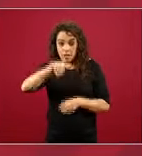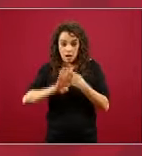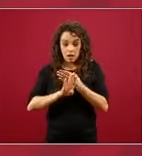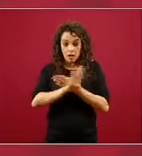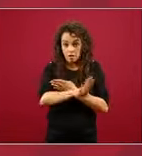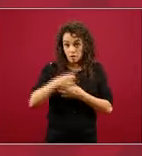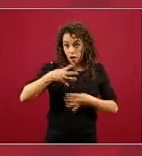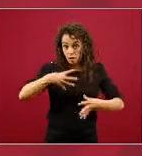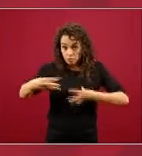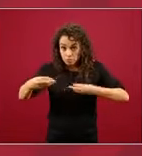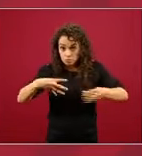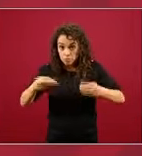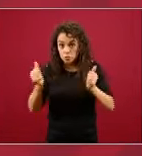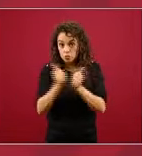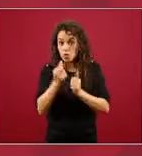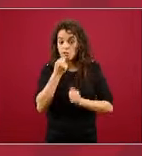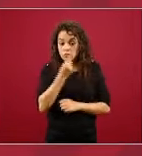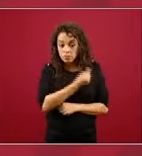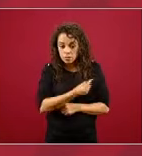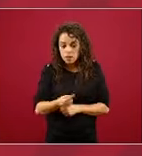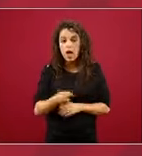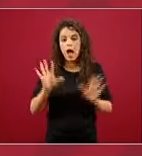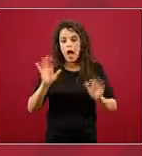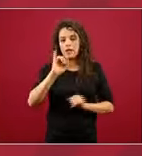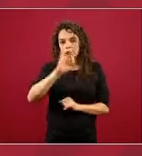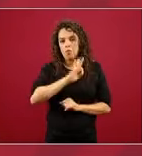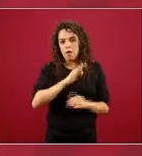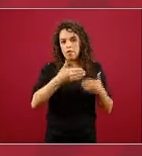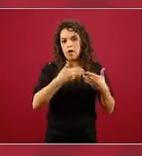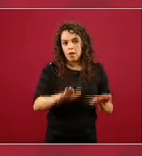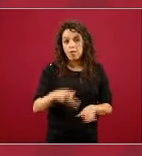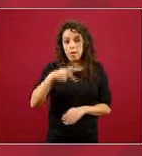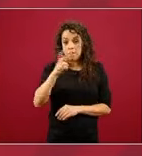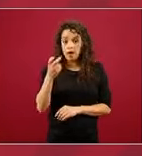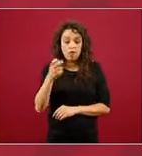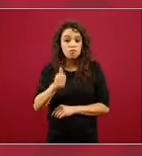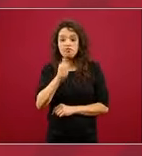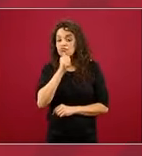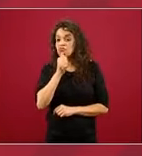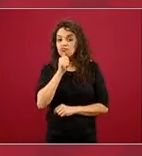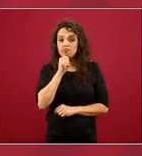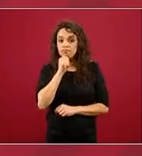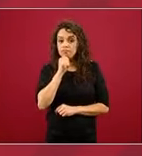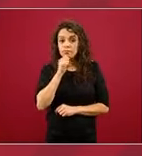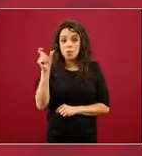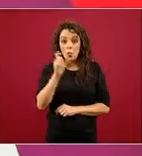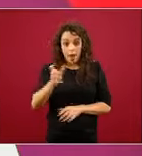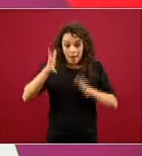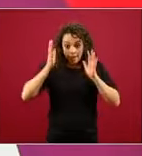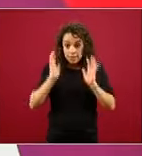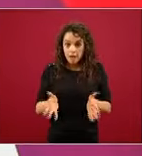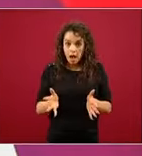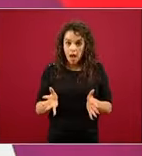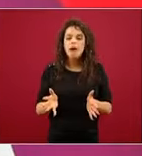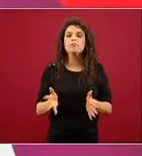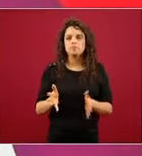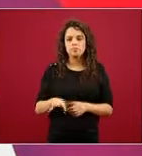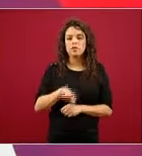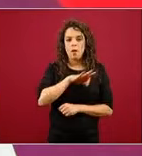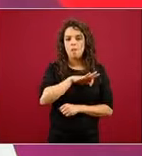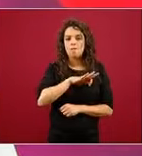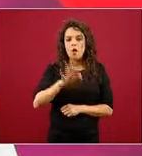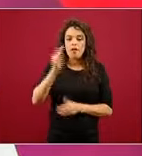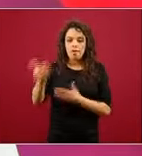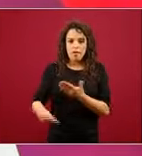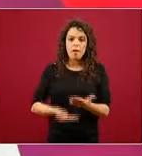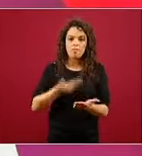entre los menores. Pero entonces, dado que esto todavía está por terminar de definirse, una vez que se tenga, yo creo que se va a poder plantear